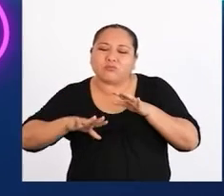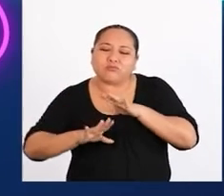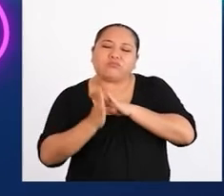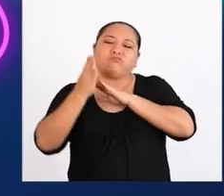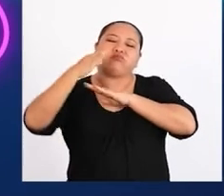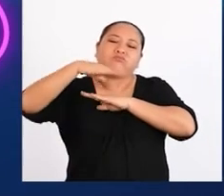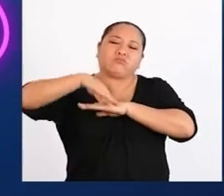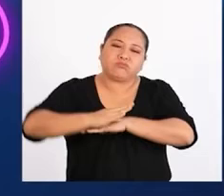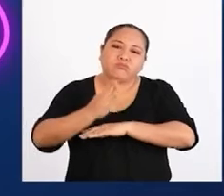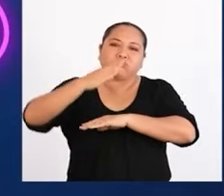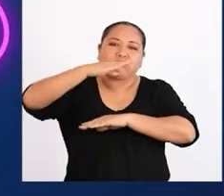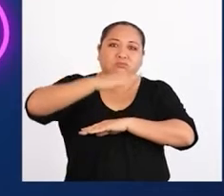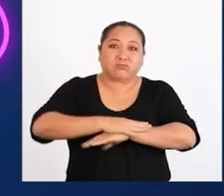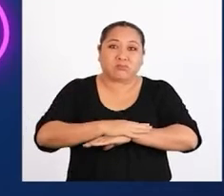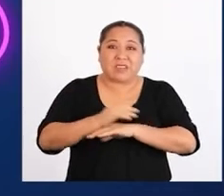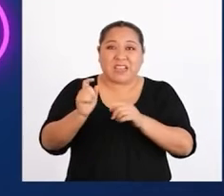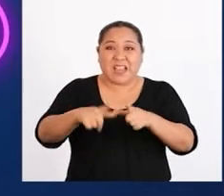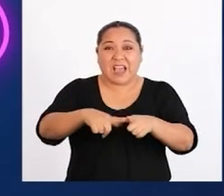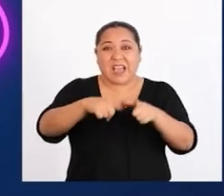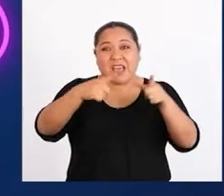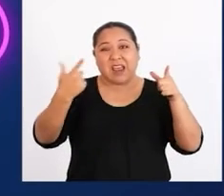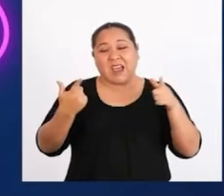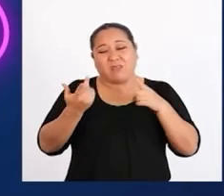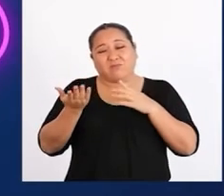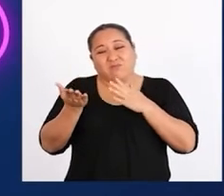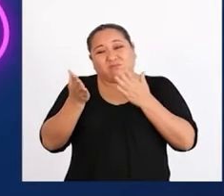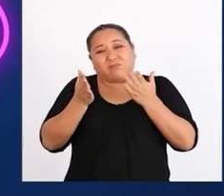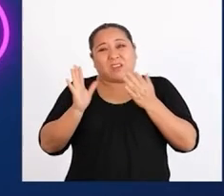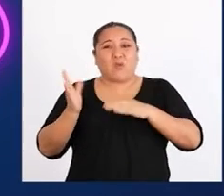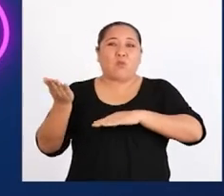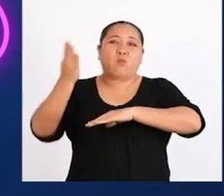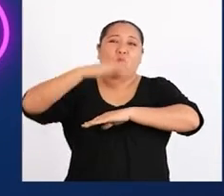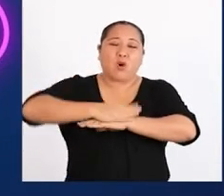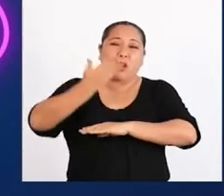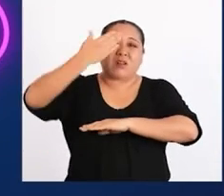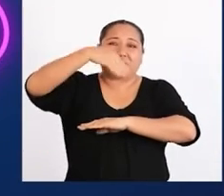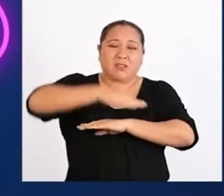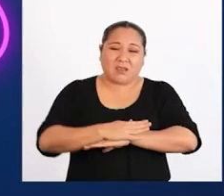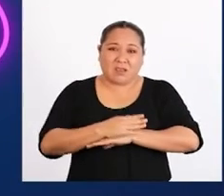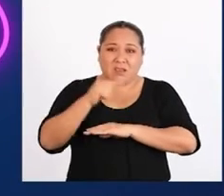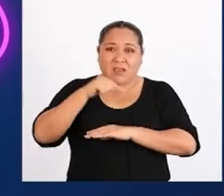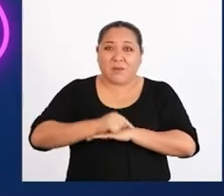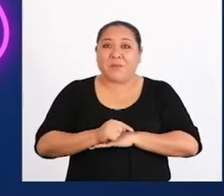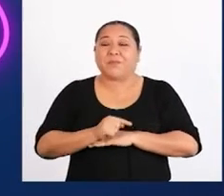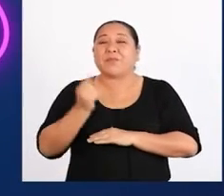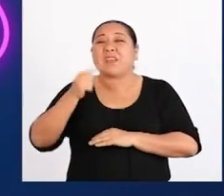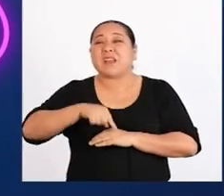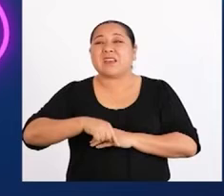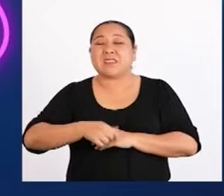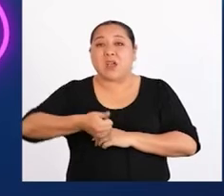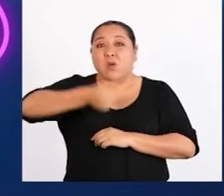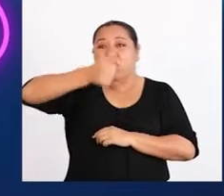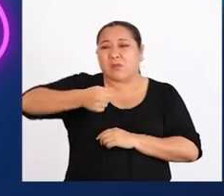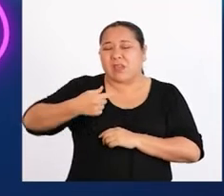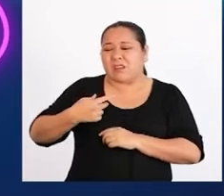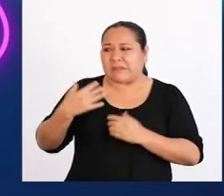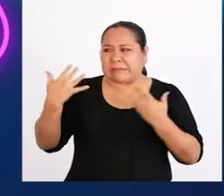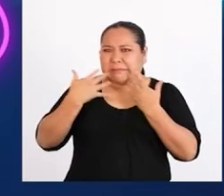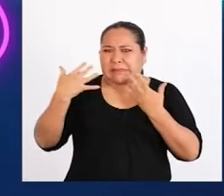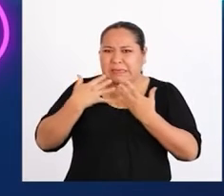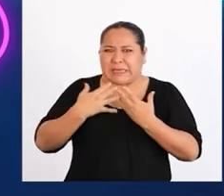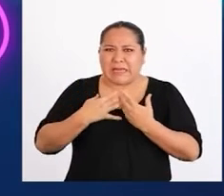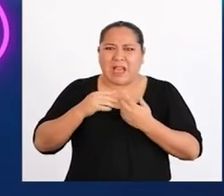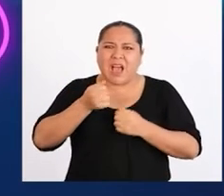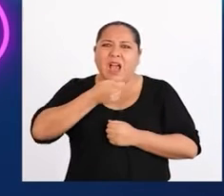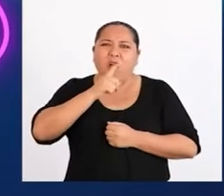las corrientes, la gran ballena muerta. Las autoridades temen por las aguas, la